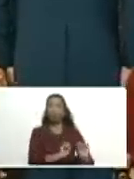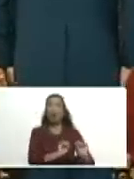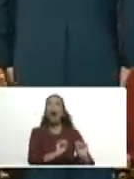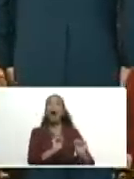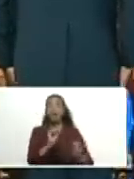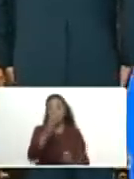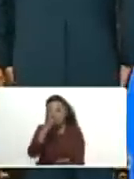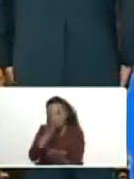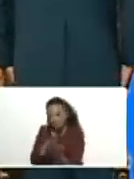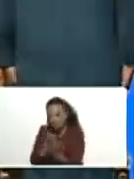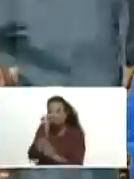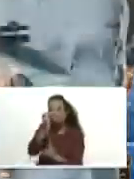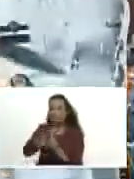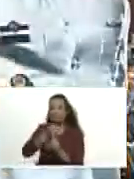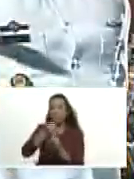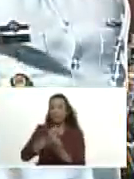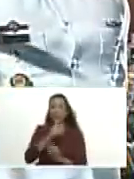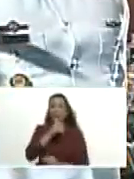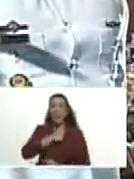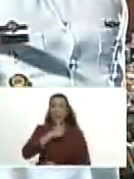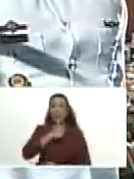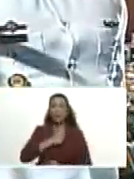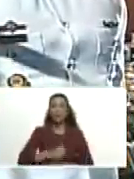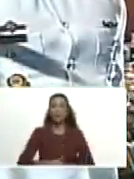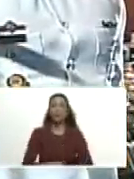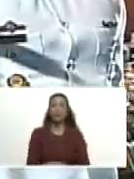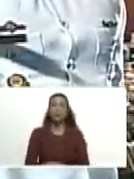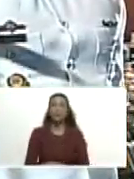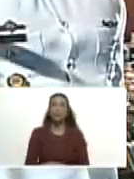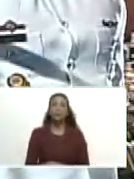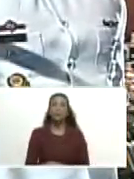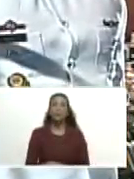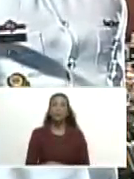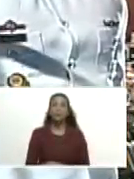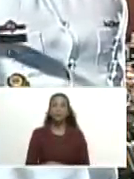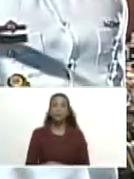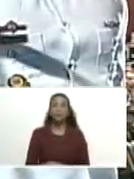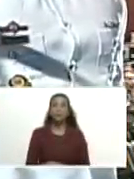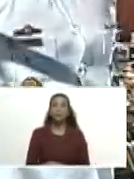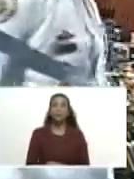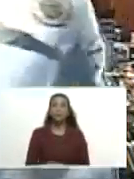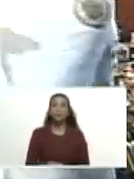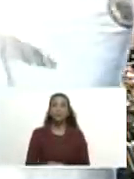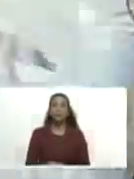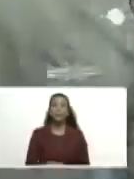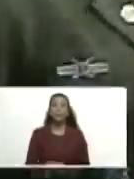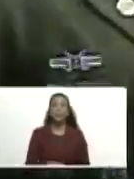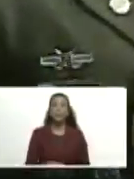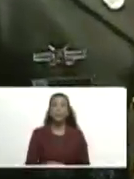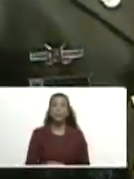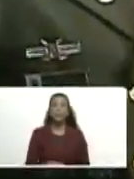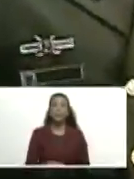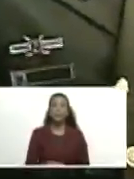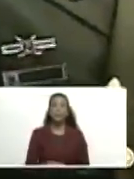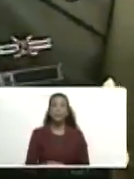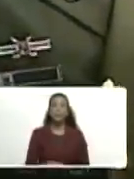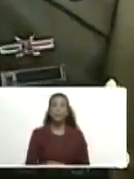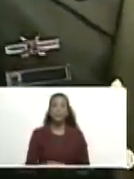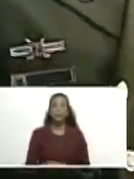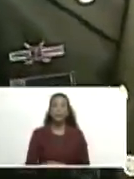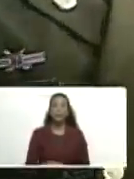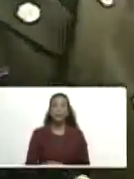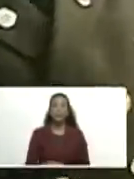la agresión. ¡Chávez vive! Mi comandante jefe, permiso para mandar a retirar. ¡A la izquierda! ¡De